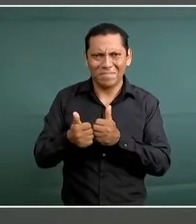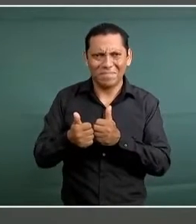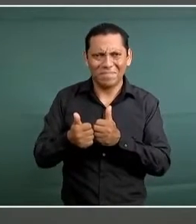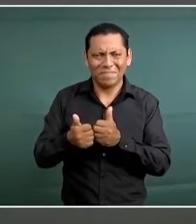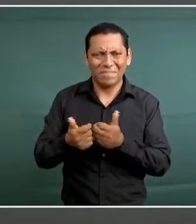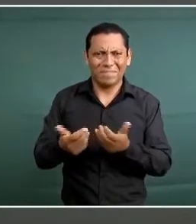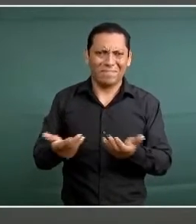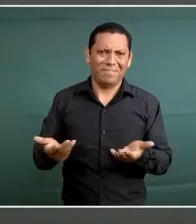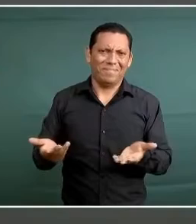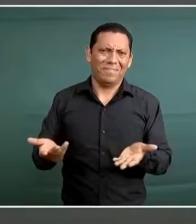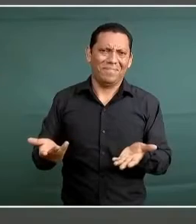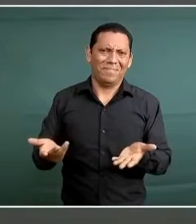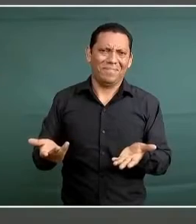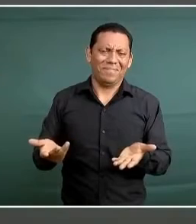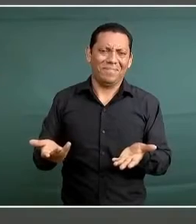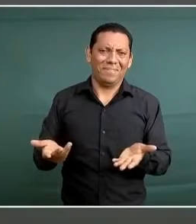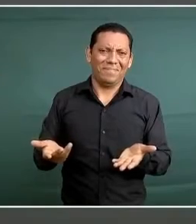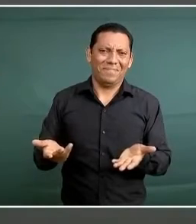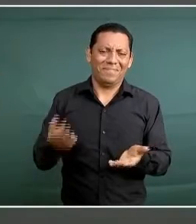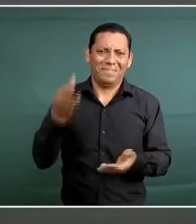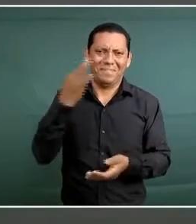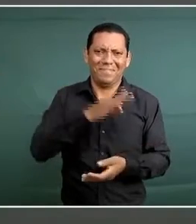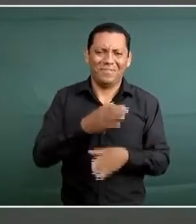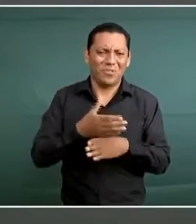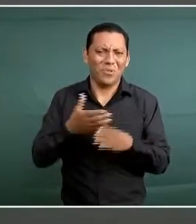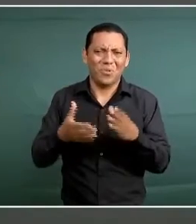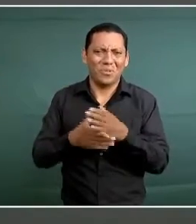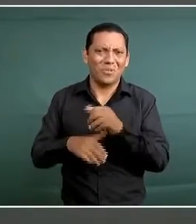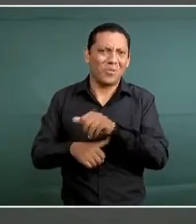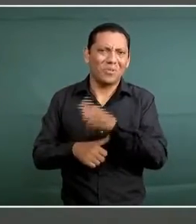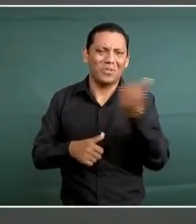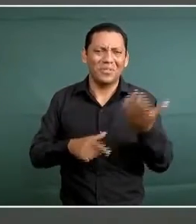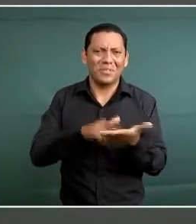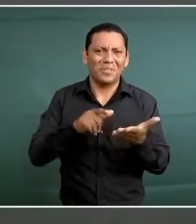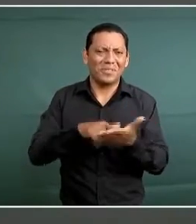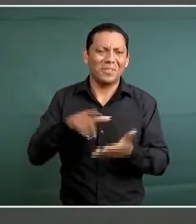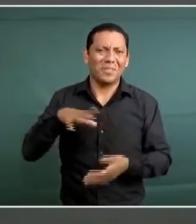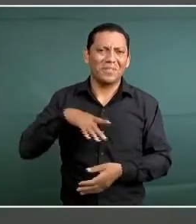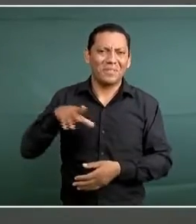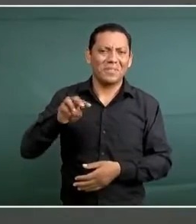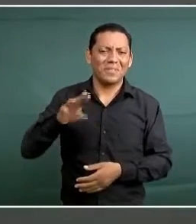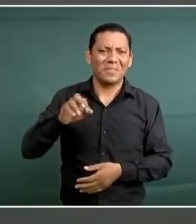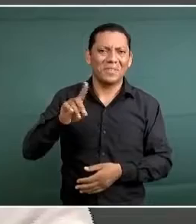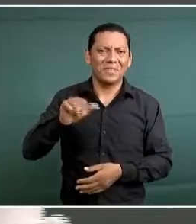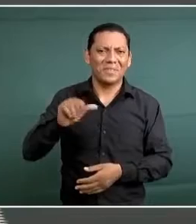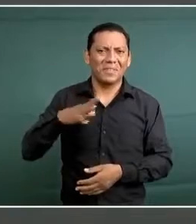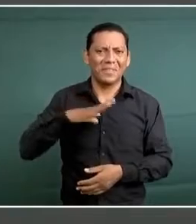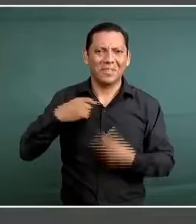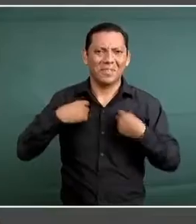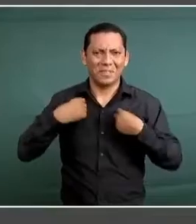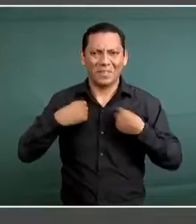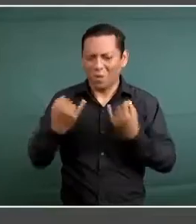ya otras cosas el día que estuvimos en Mérida traía yo una guayabera así como esta miren